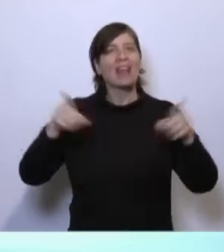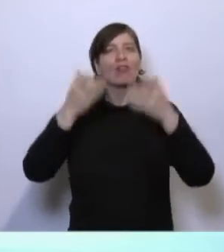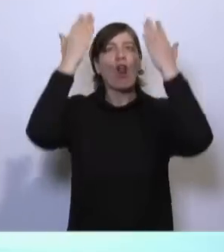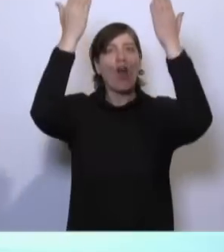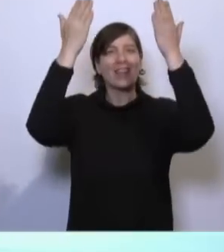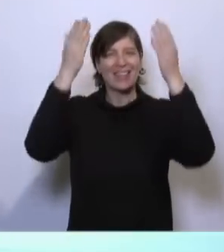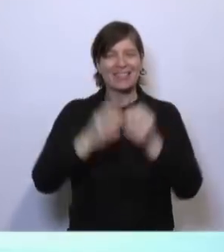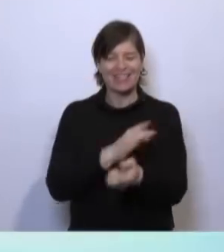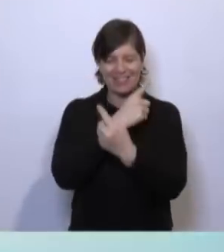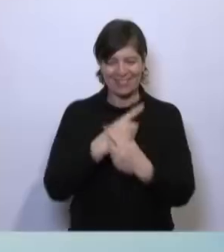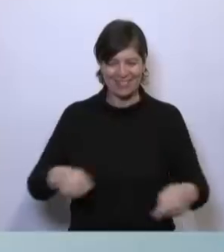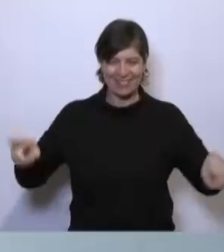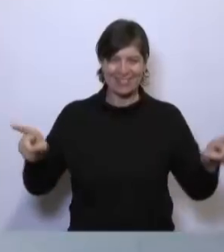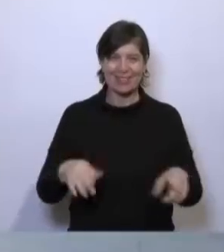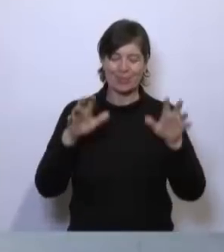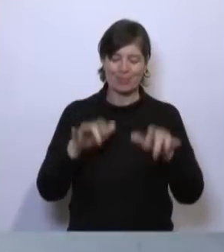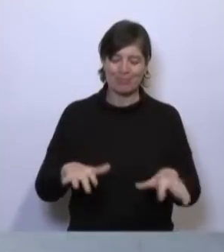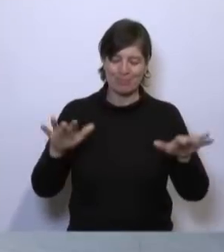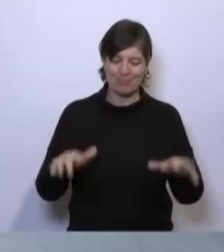Gloria.